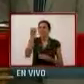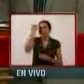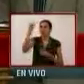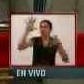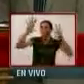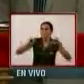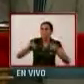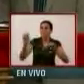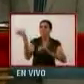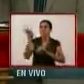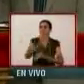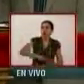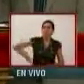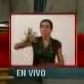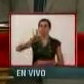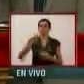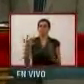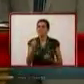¿A quién